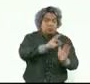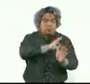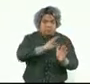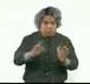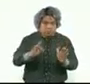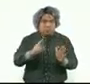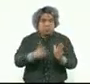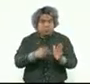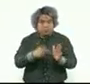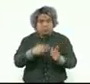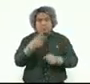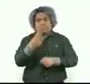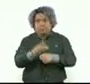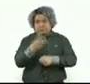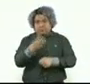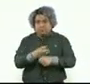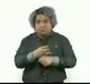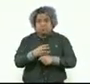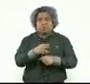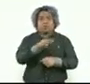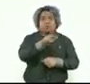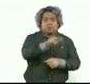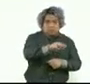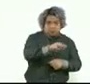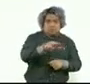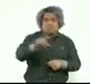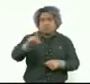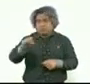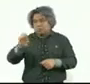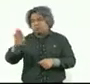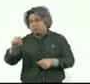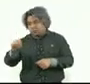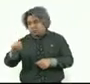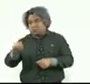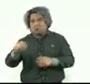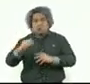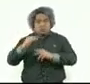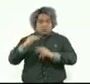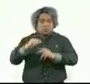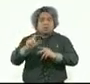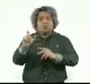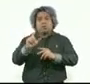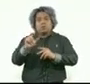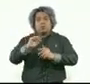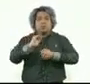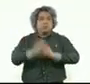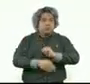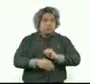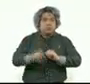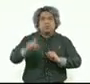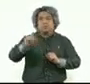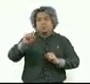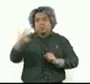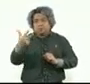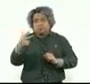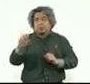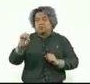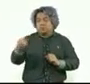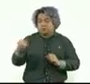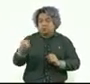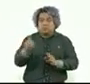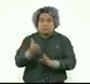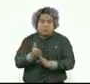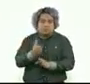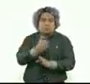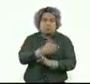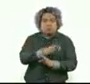refuerzo. El grupo de 18 a 29 en su etapa completa lo terminamos el 28 de octubre. Lo iniciamos